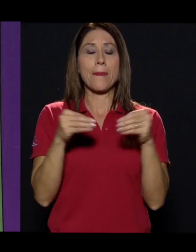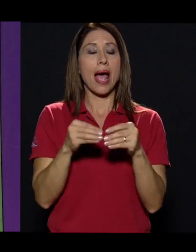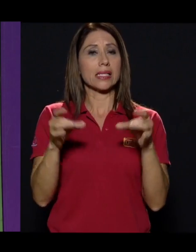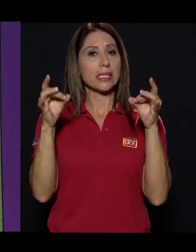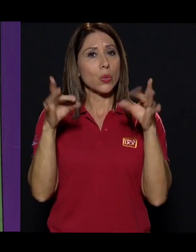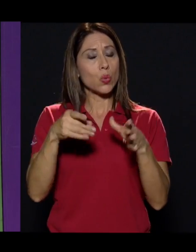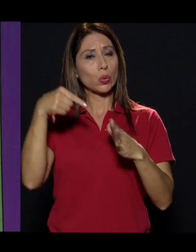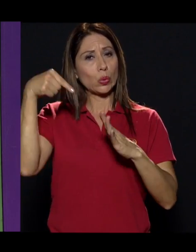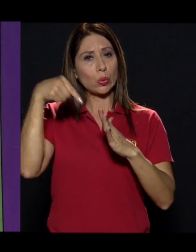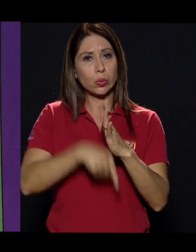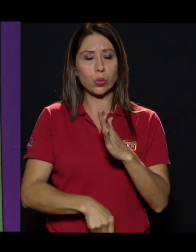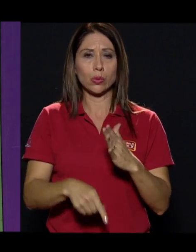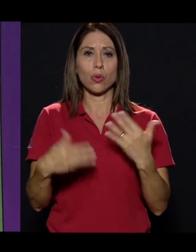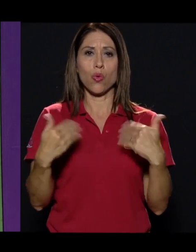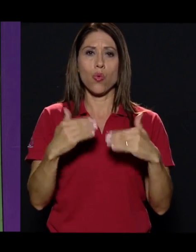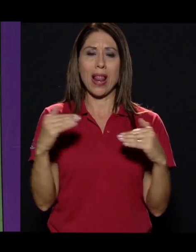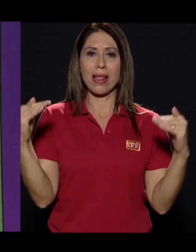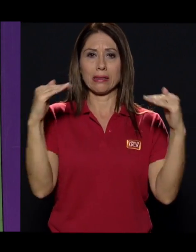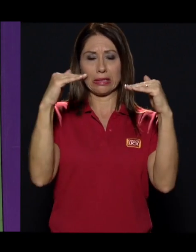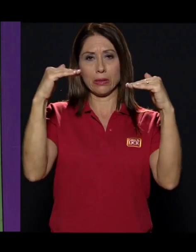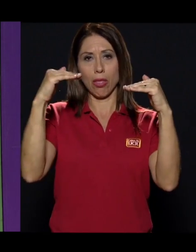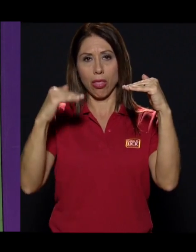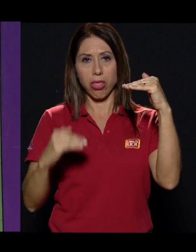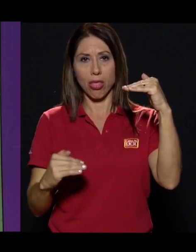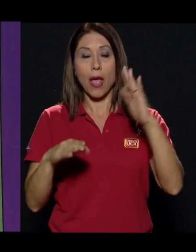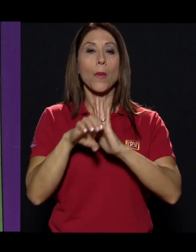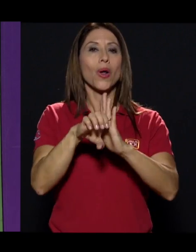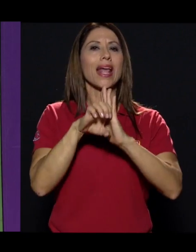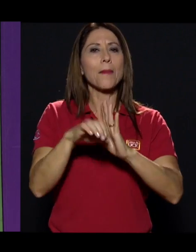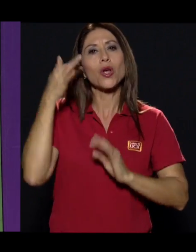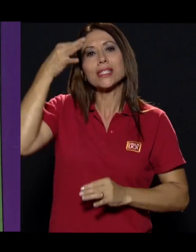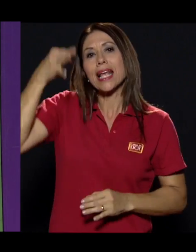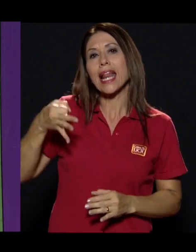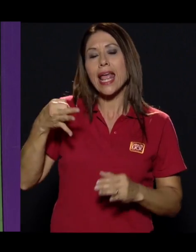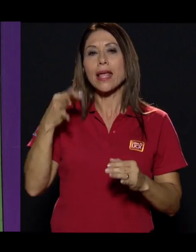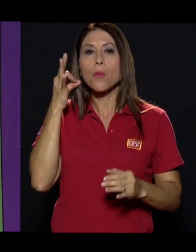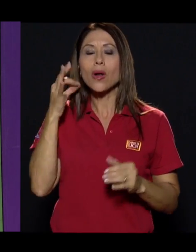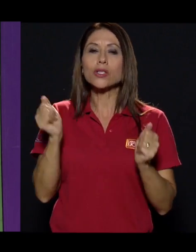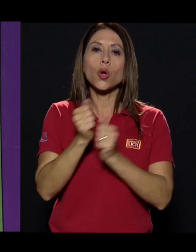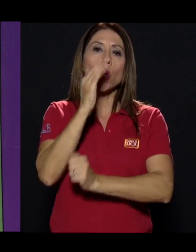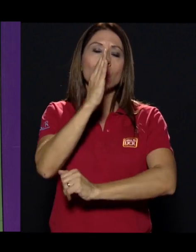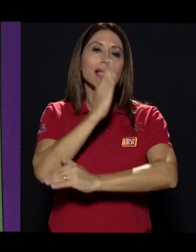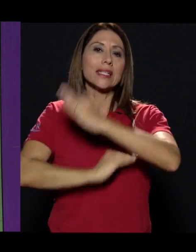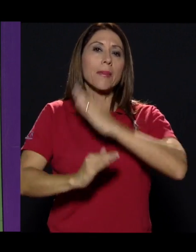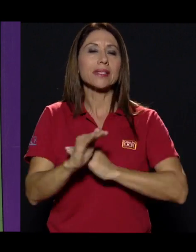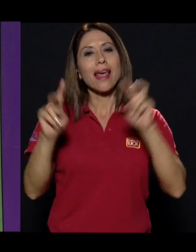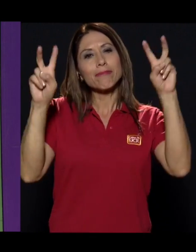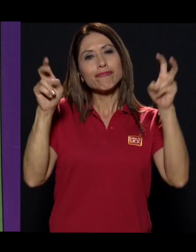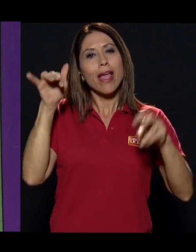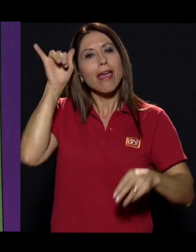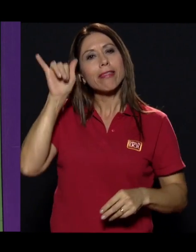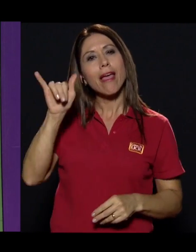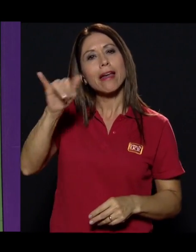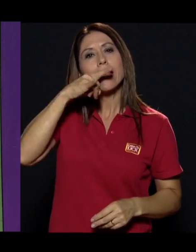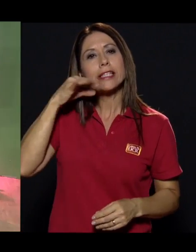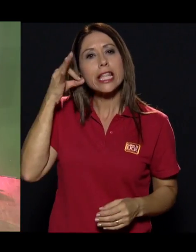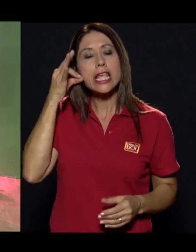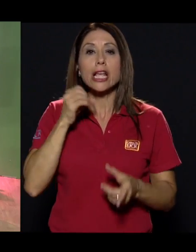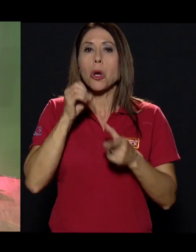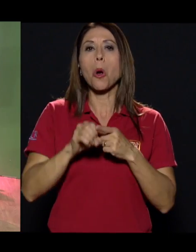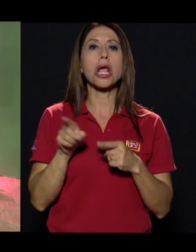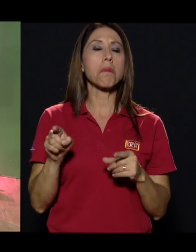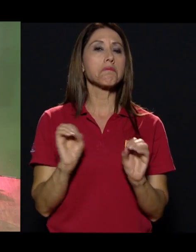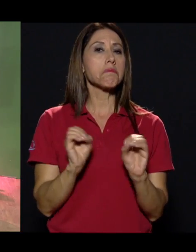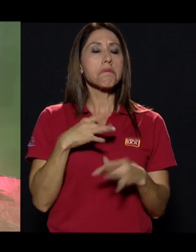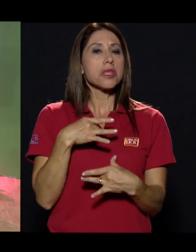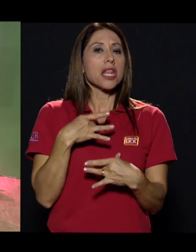que agravan todavía esta desigualdad. Por ejemplo, que se crea que las mujeres con discapacidad son eternas niñas